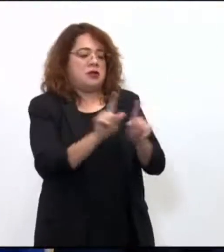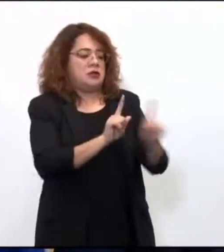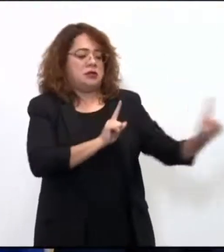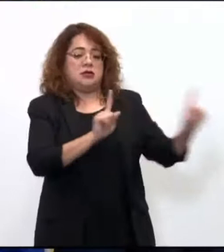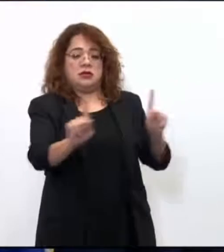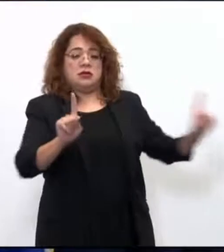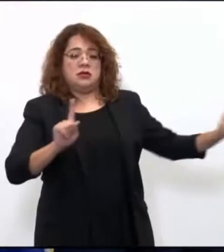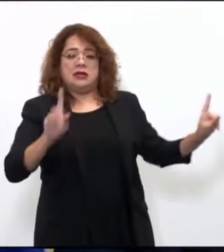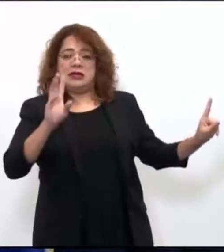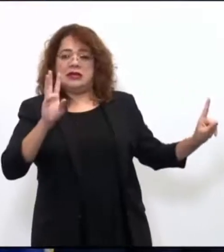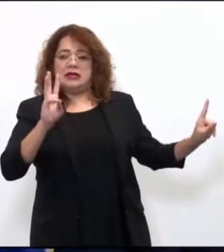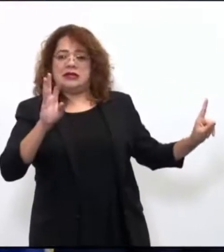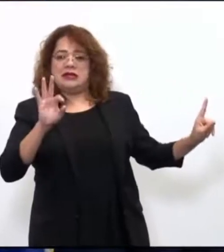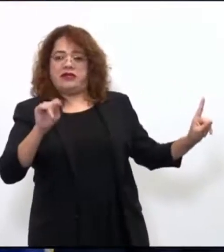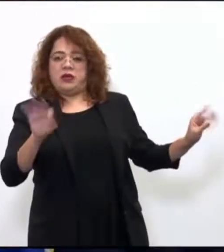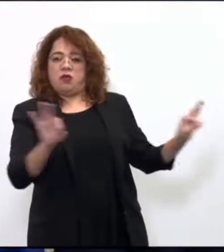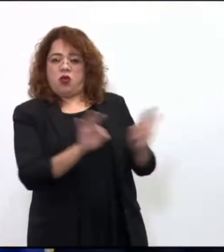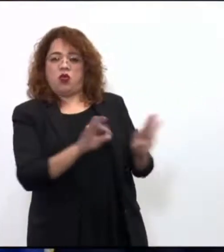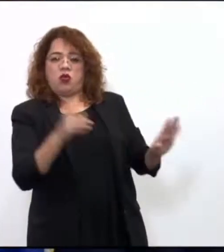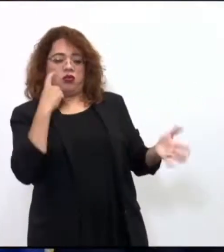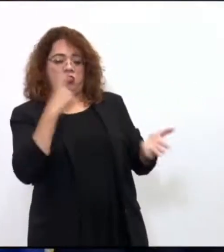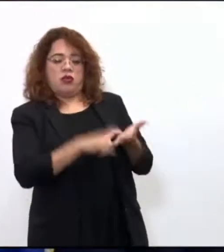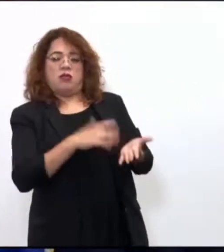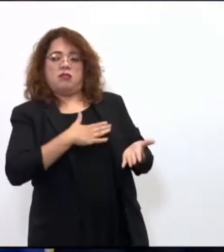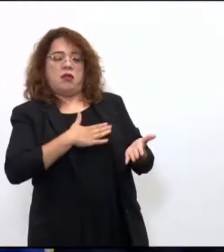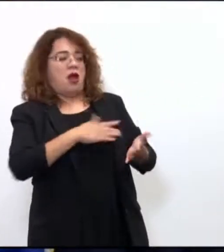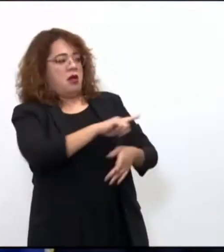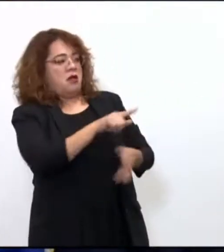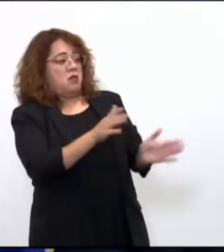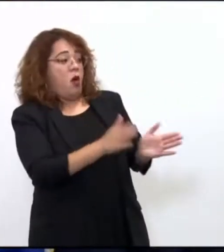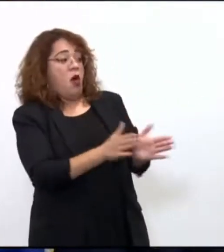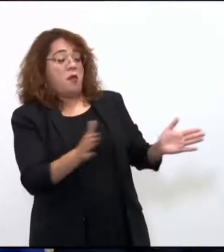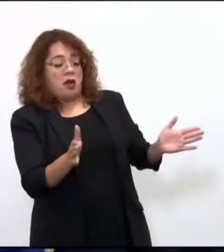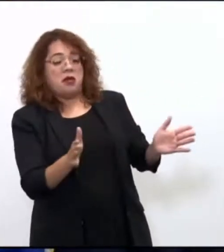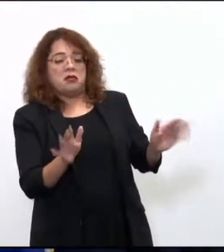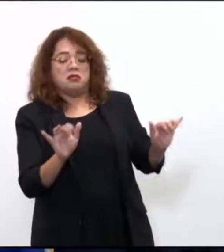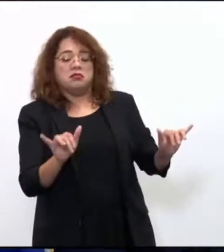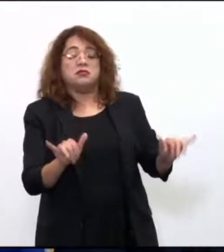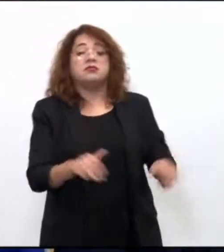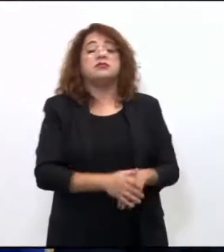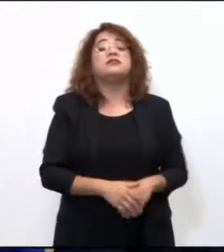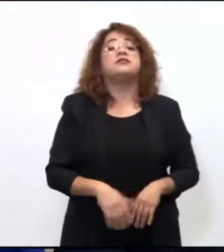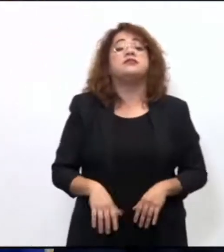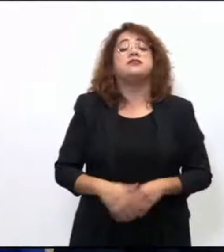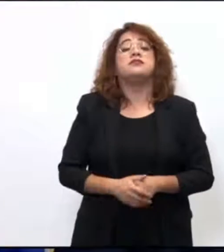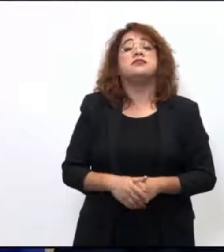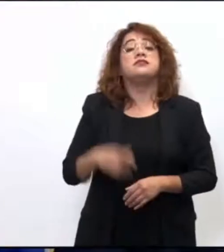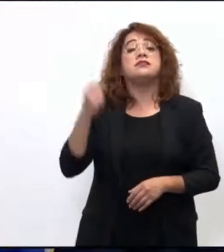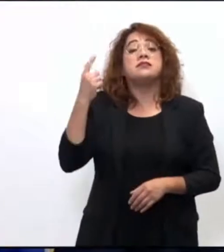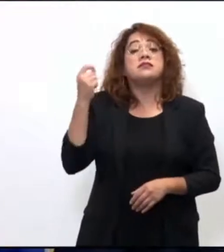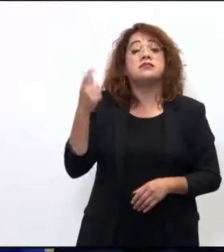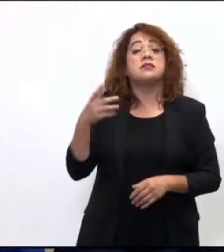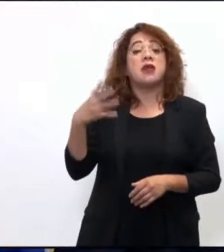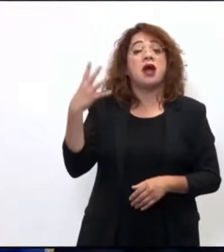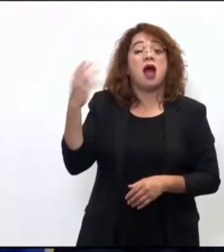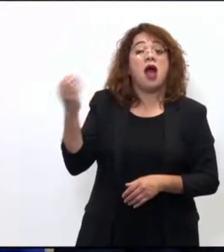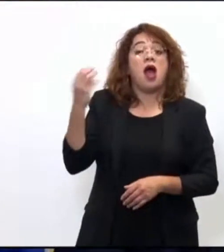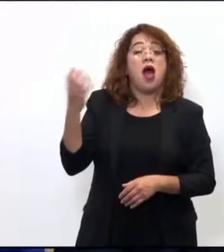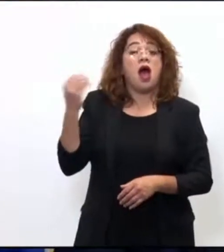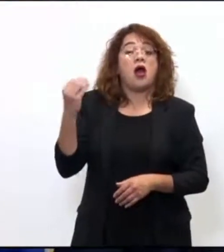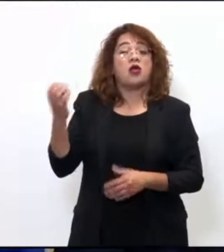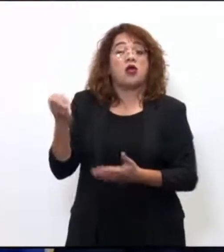equipamiento al aire libre pueden funcionar. La capacidad está limitada al 50%